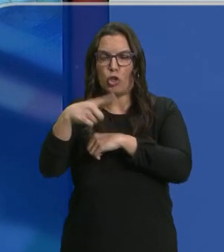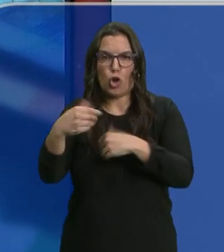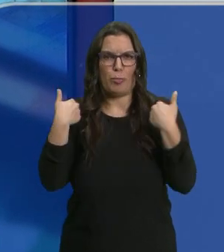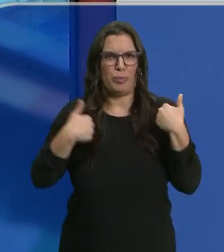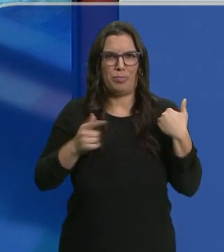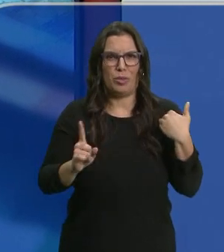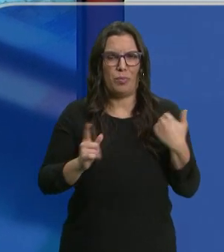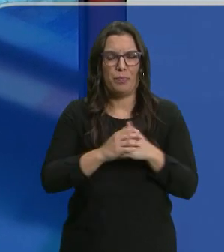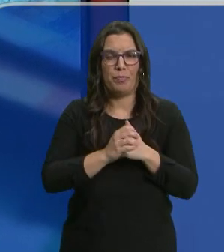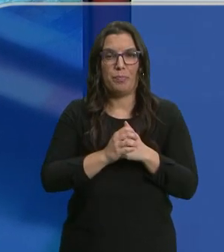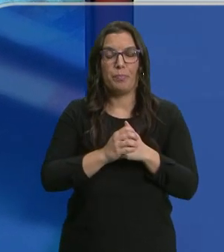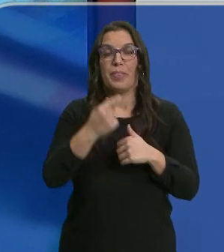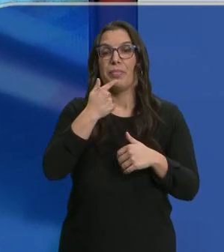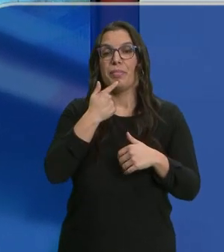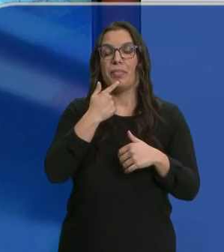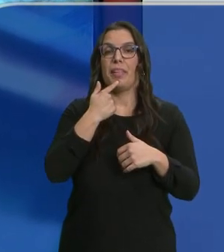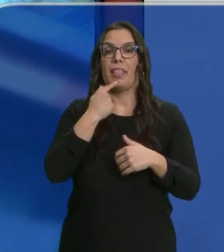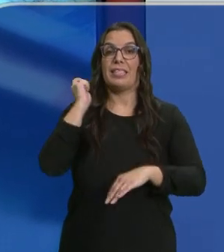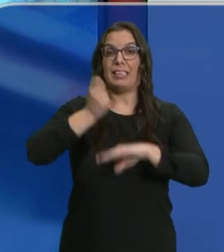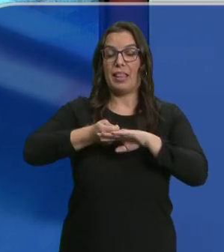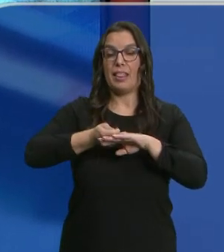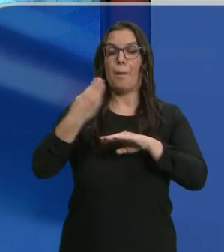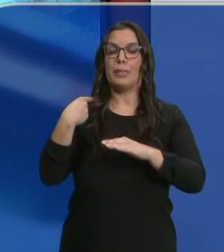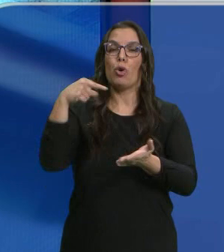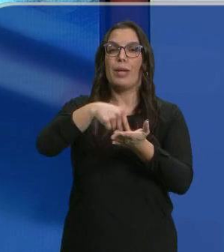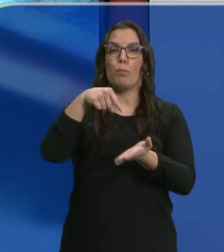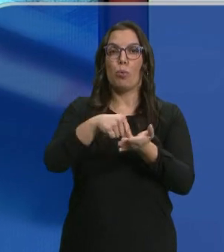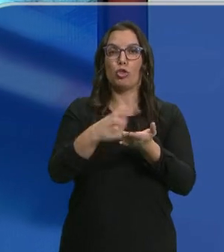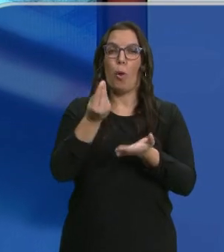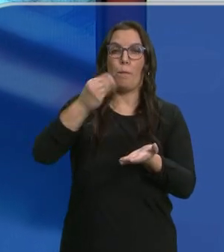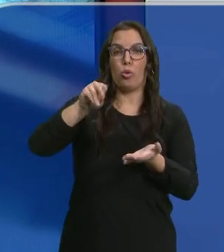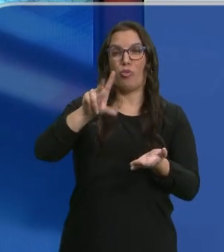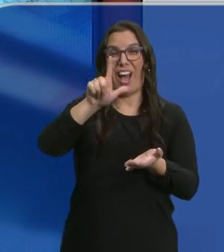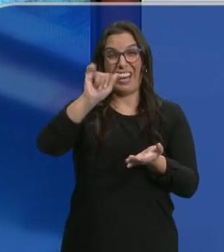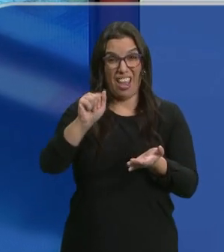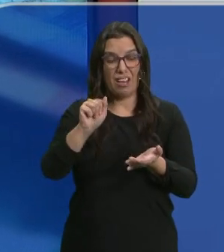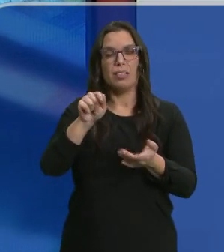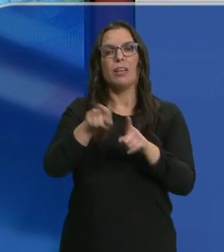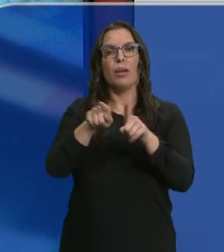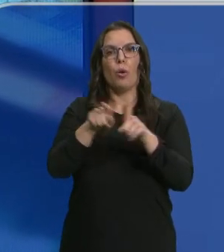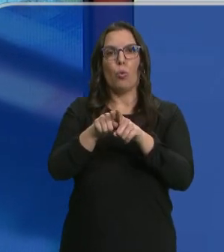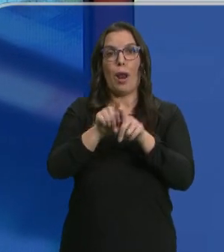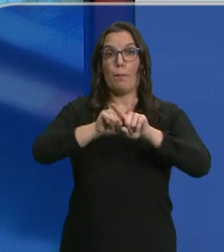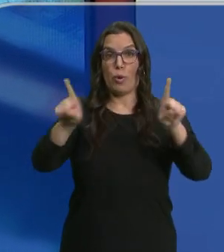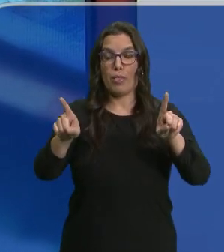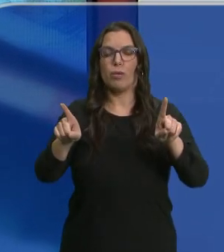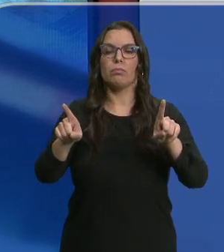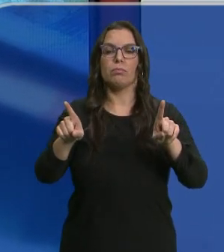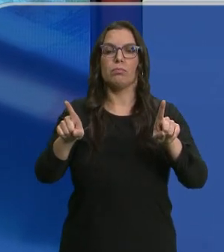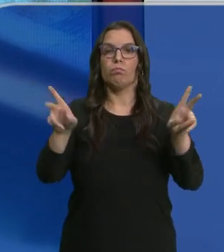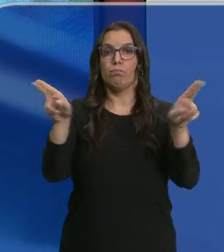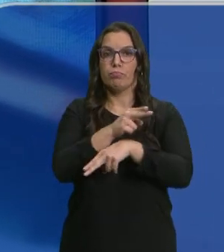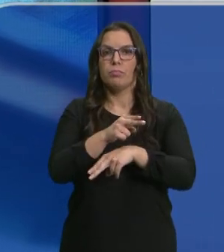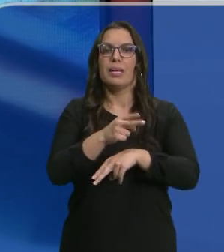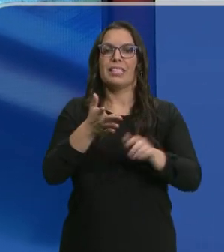La sentencia que declaró inconstitucional el impuesto de plusvalía ha supuesto un agujero en las arcas municipales. Hasta que se